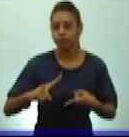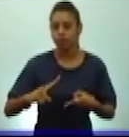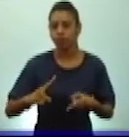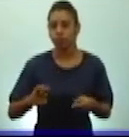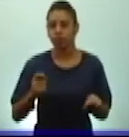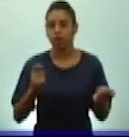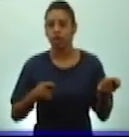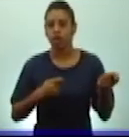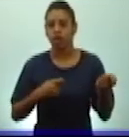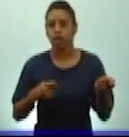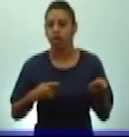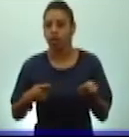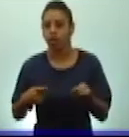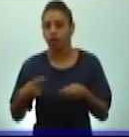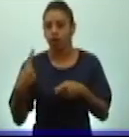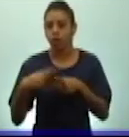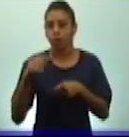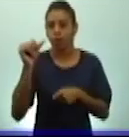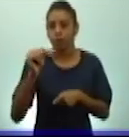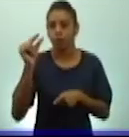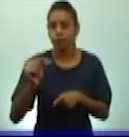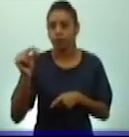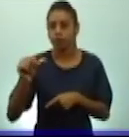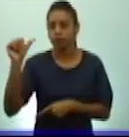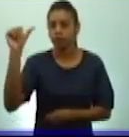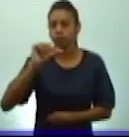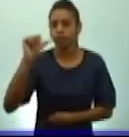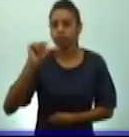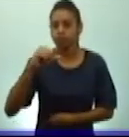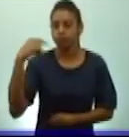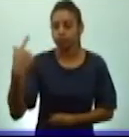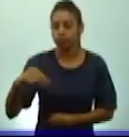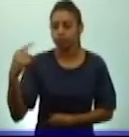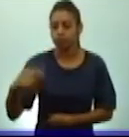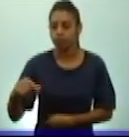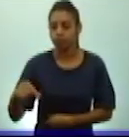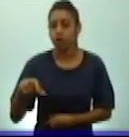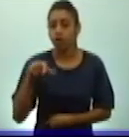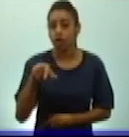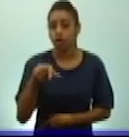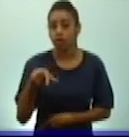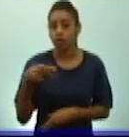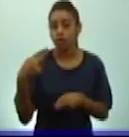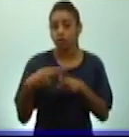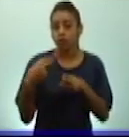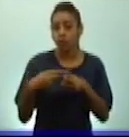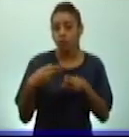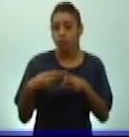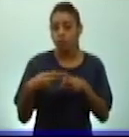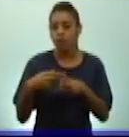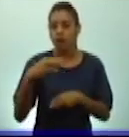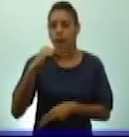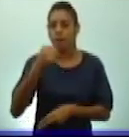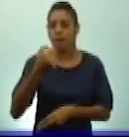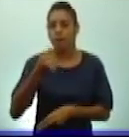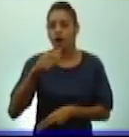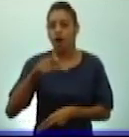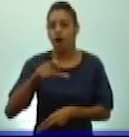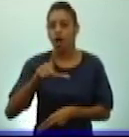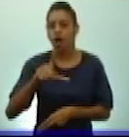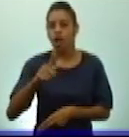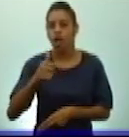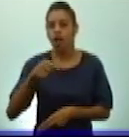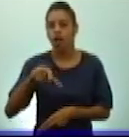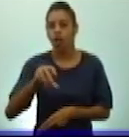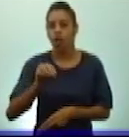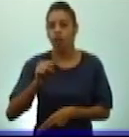del Río. Esta está conocida en nuestra historia como los Malagones. ¿Serían estos